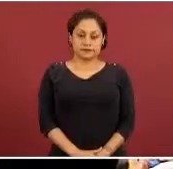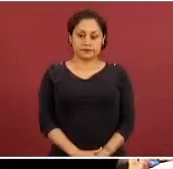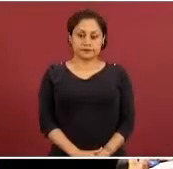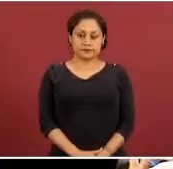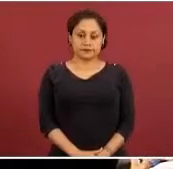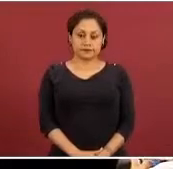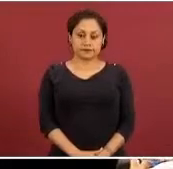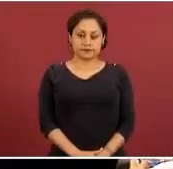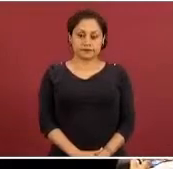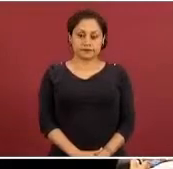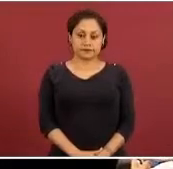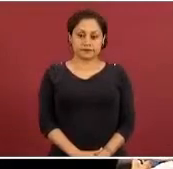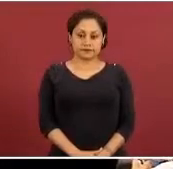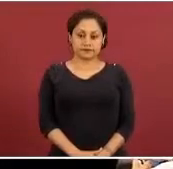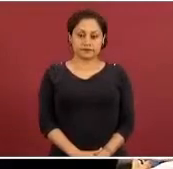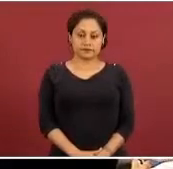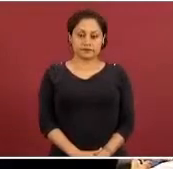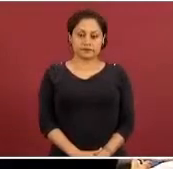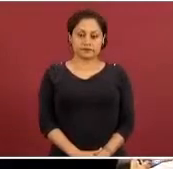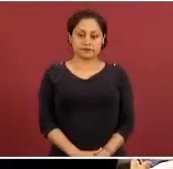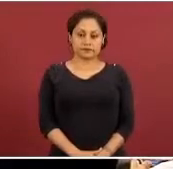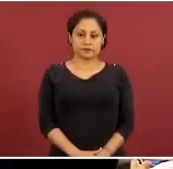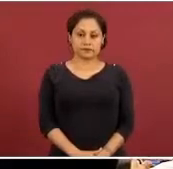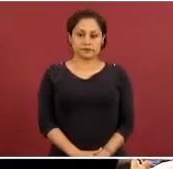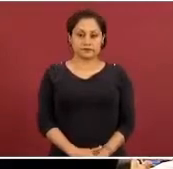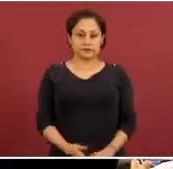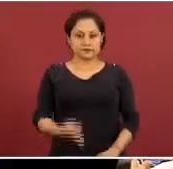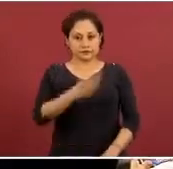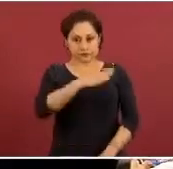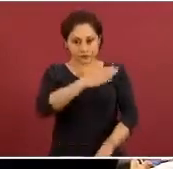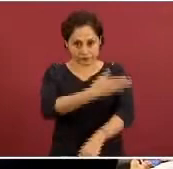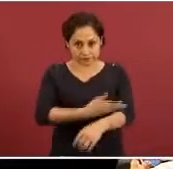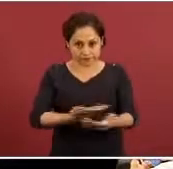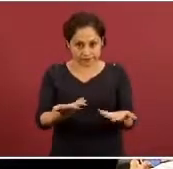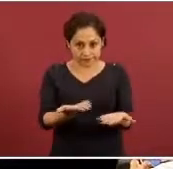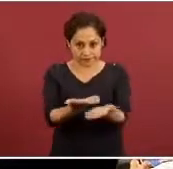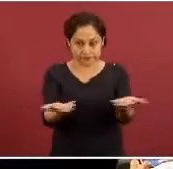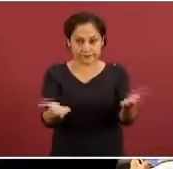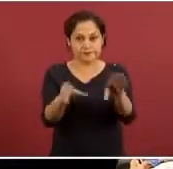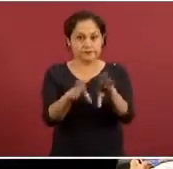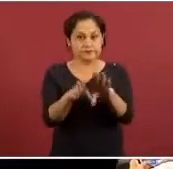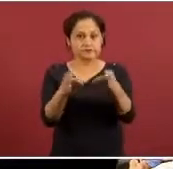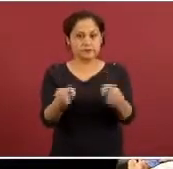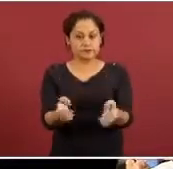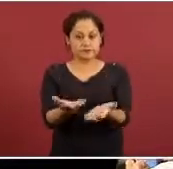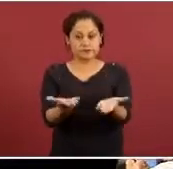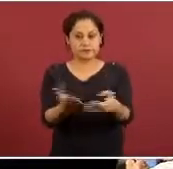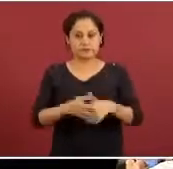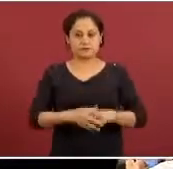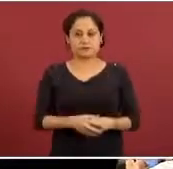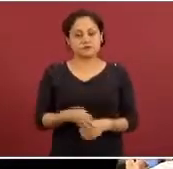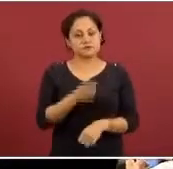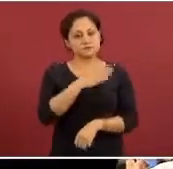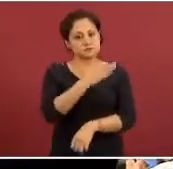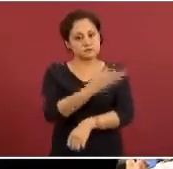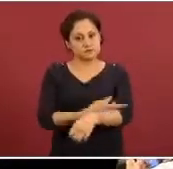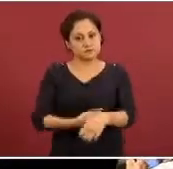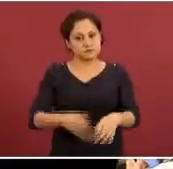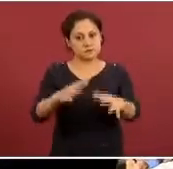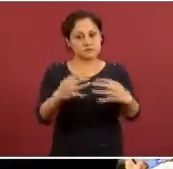Sí, doctor. Muy buenas tardes, ¿cómo están ustedes? Buenas tardes a la